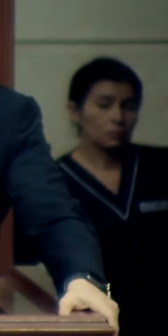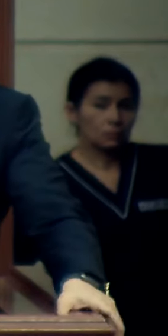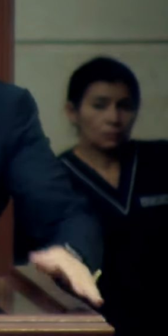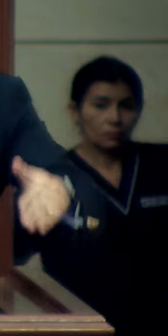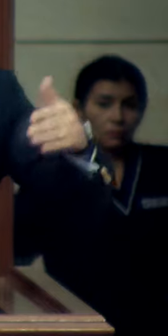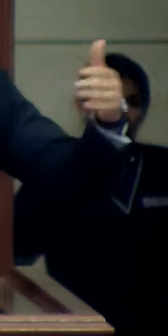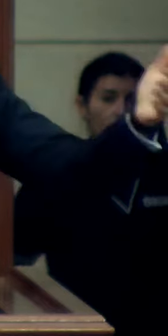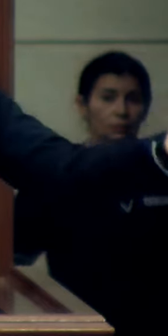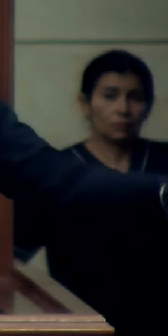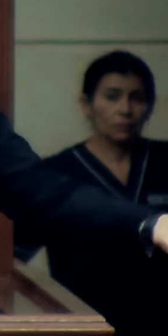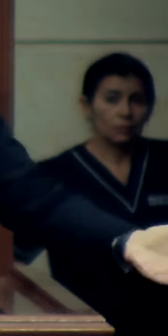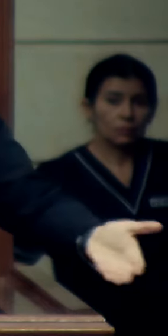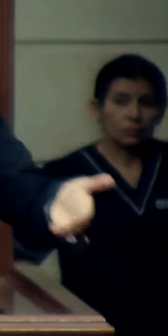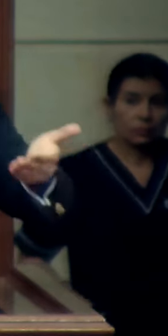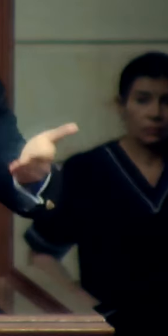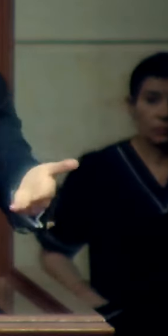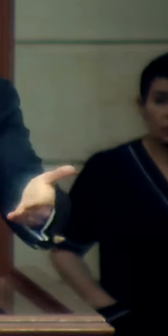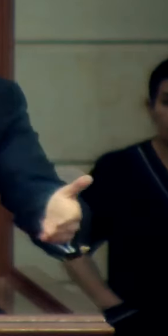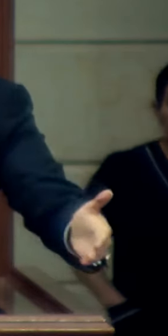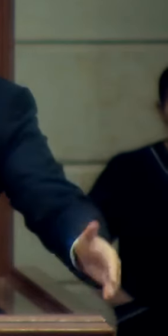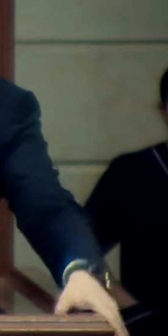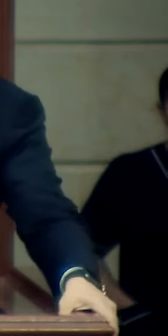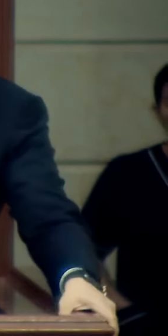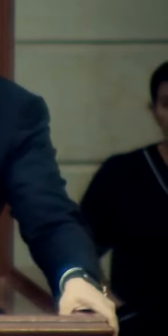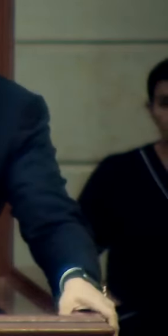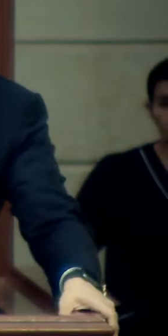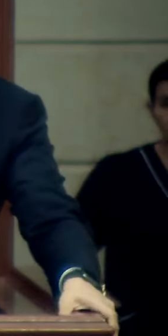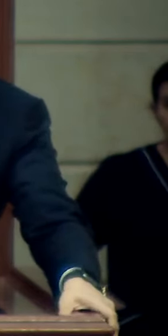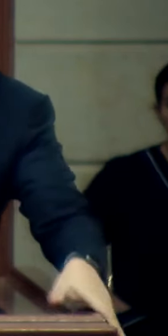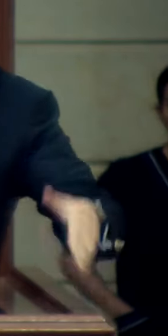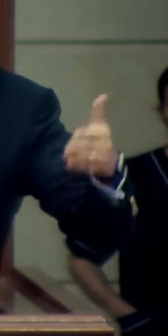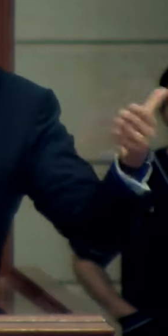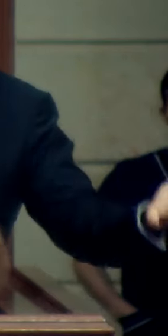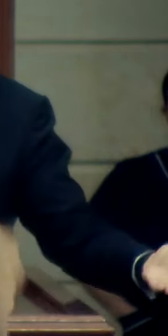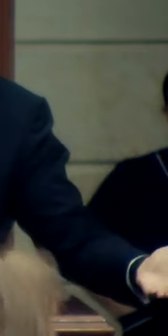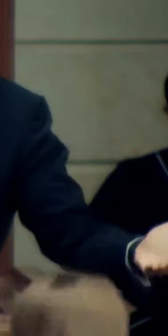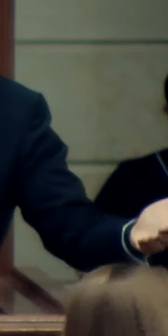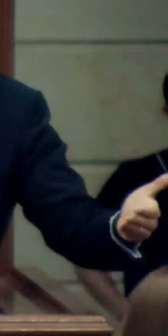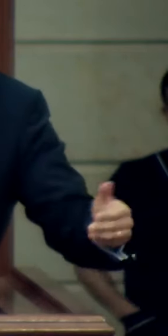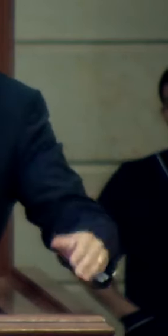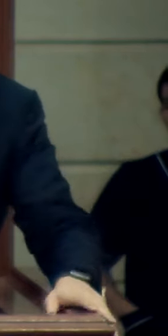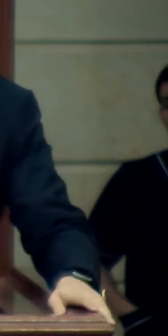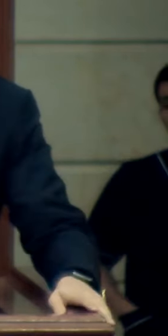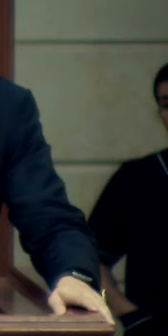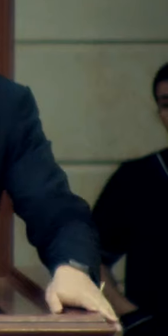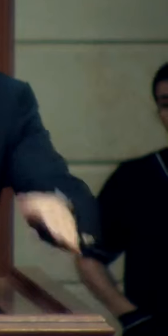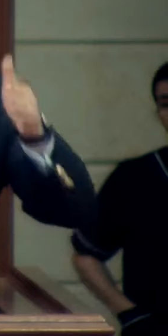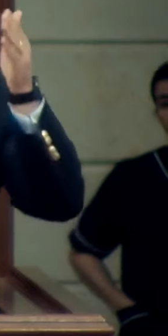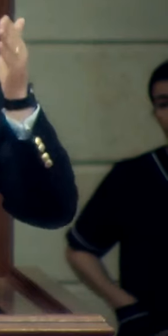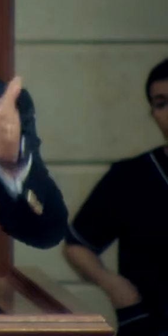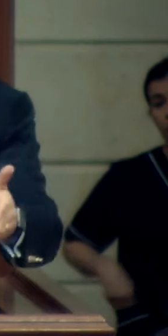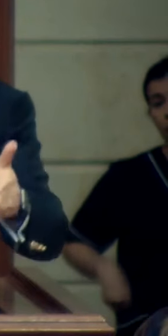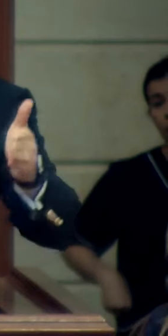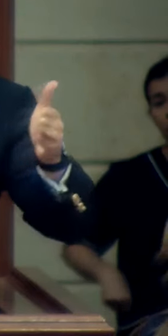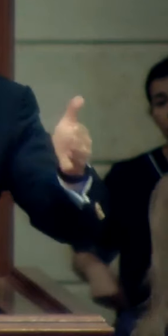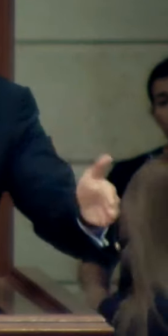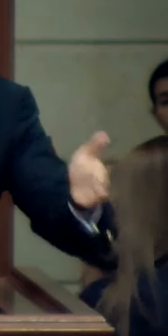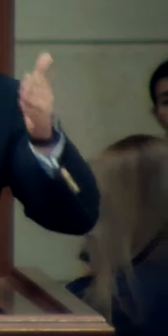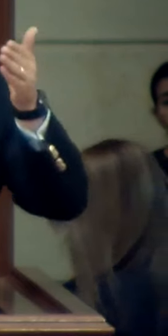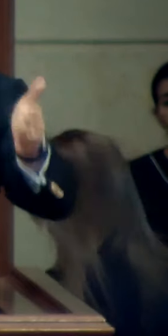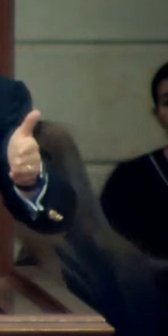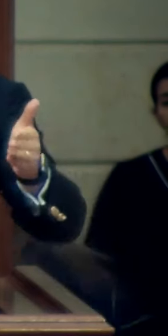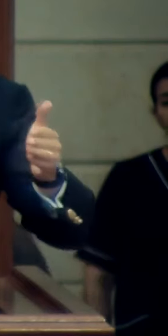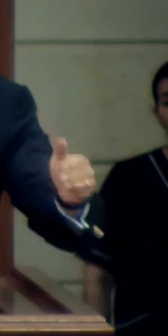O es que los ciudadanos de bosa no ameritan un sistema de transporte público masivo No necesitamos